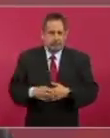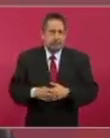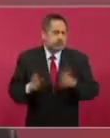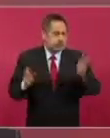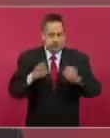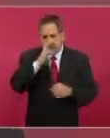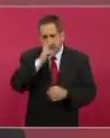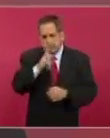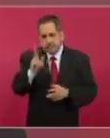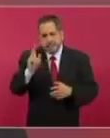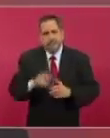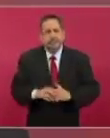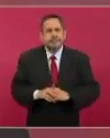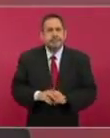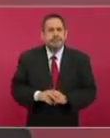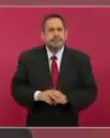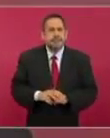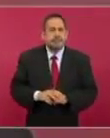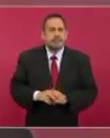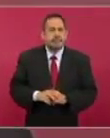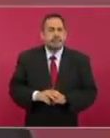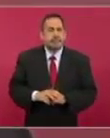Eso es lo más